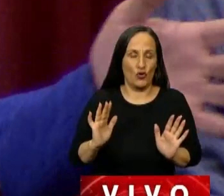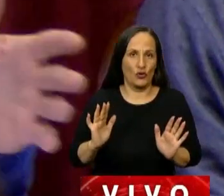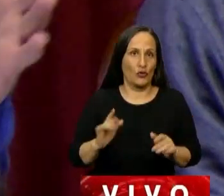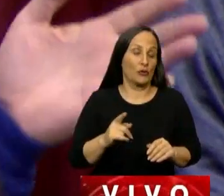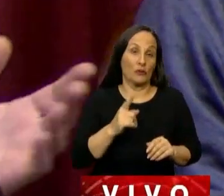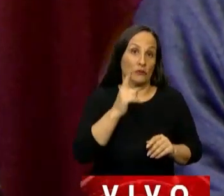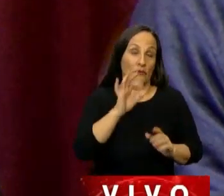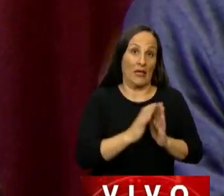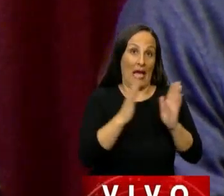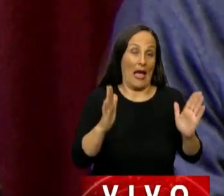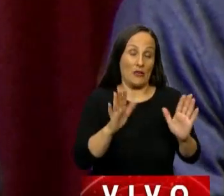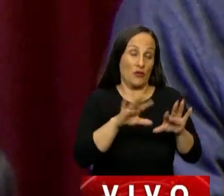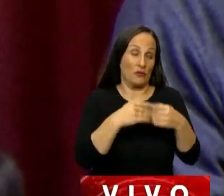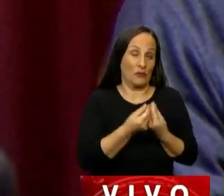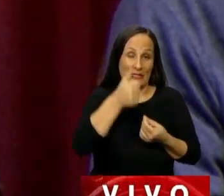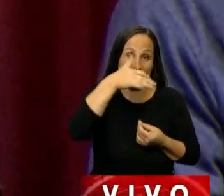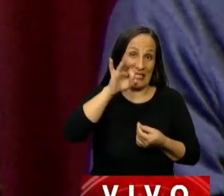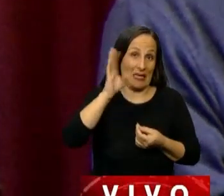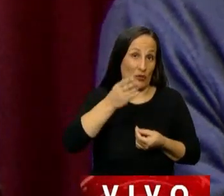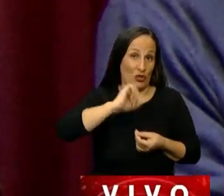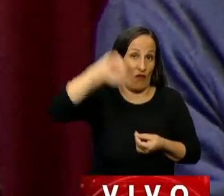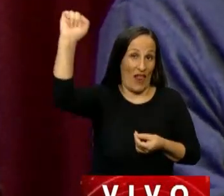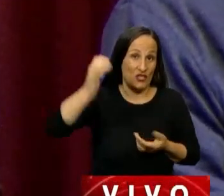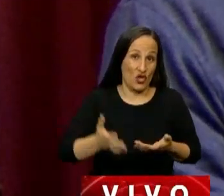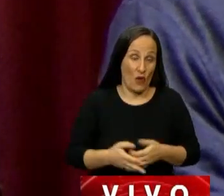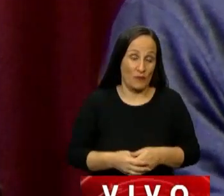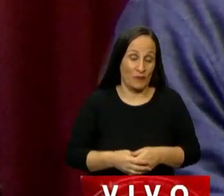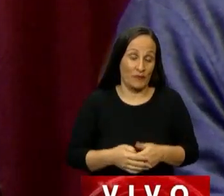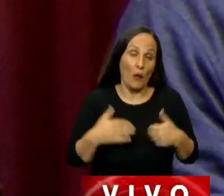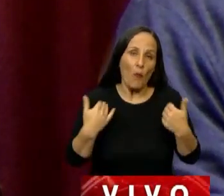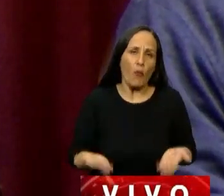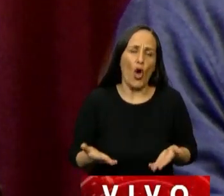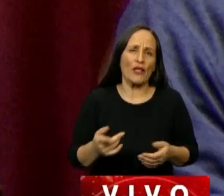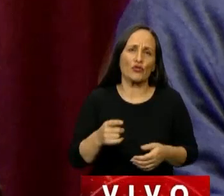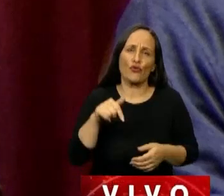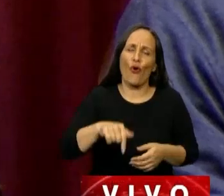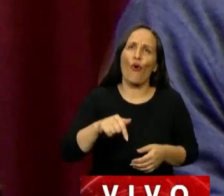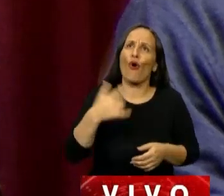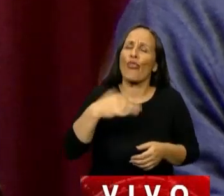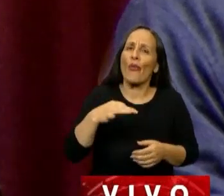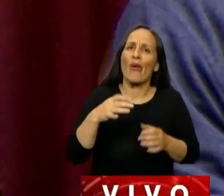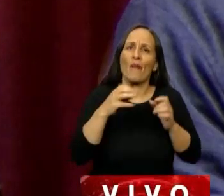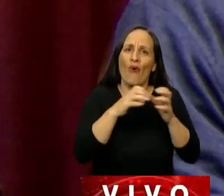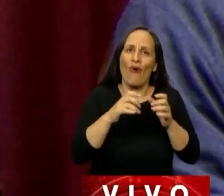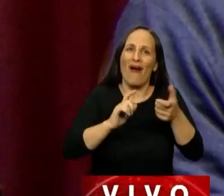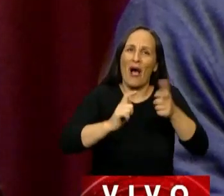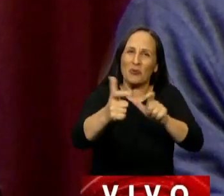manera anualizada estamos arriba del 60% de inflación. Por eso hoy tenemos que estar discutiendo esta